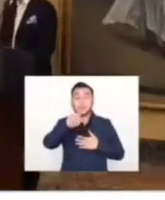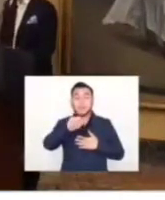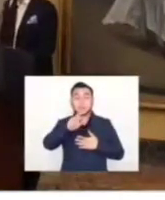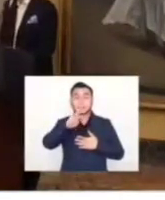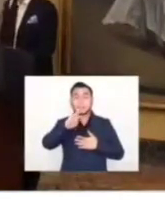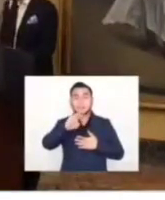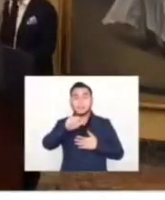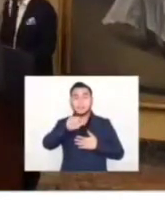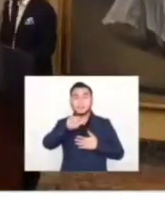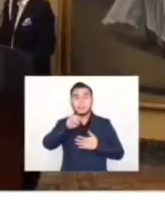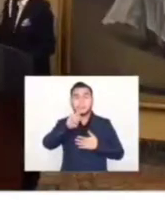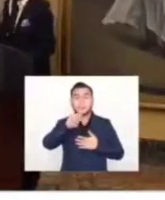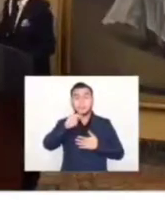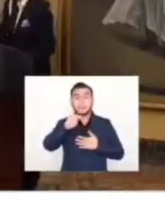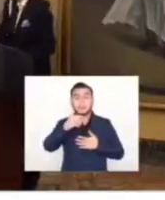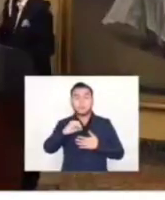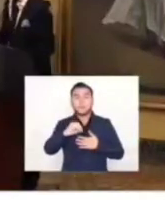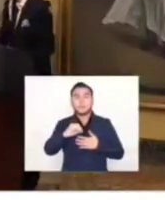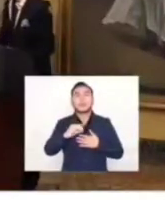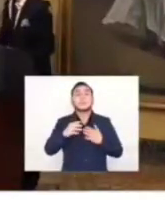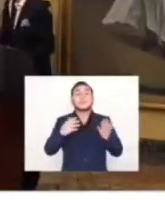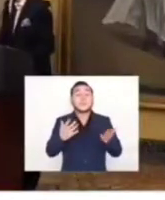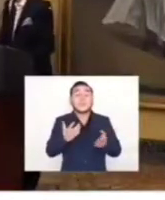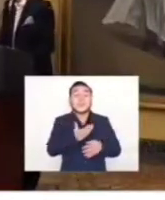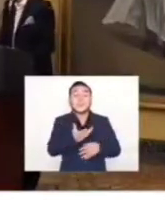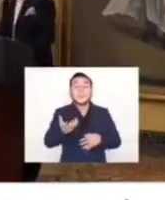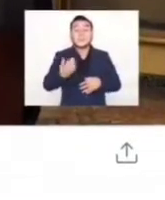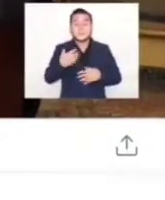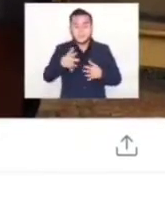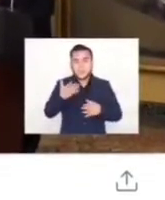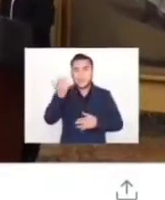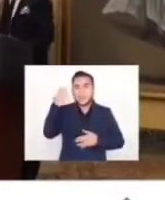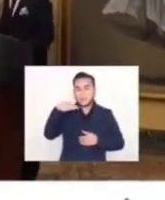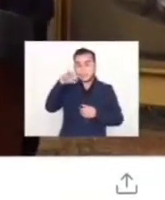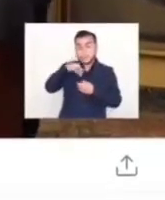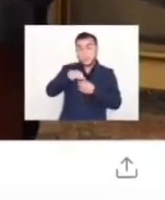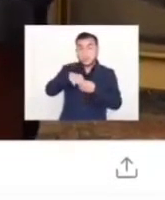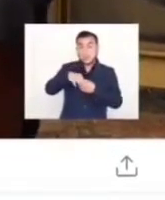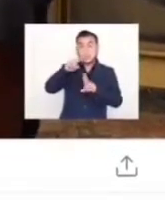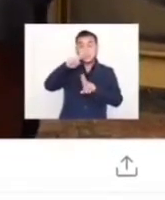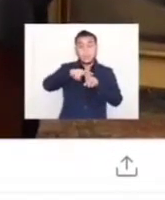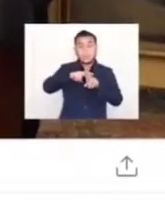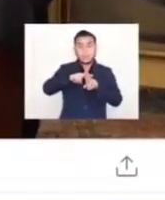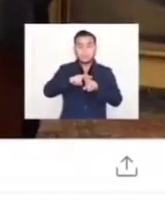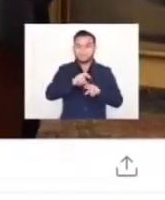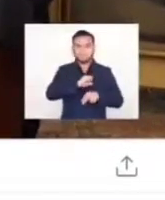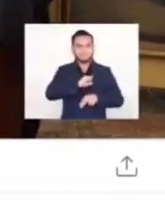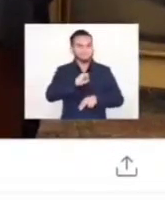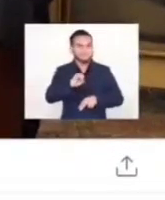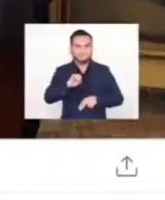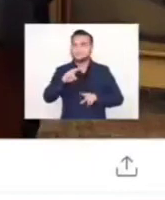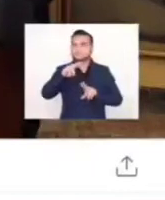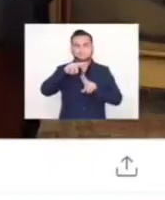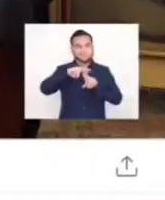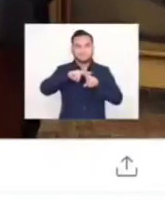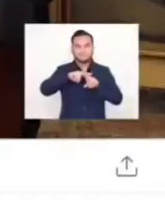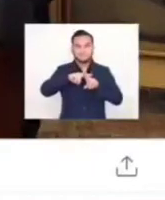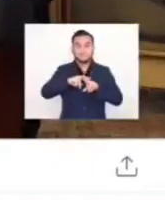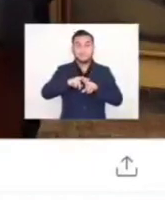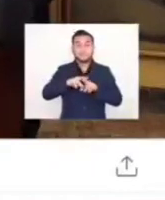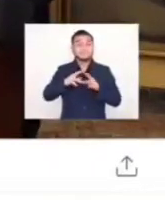diputada de la Asamblea Legislativa, fue electa por el Partido Arena, aunque no creo que se identifique mucho con el Partido Arena